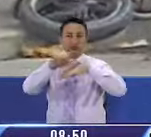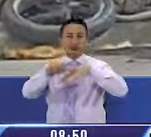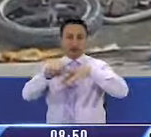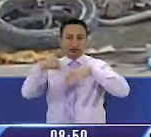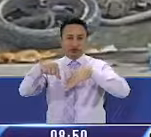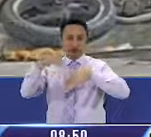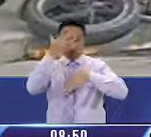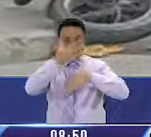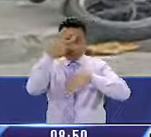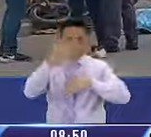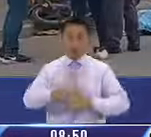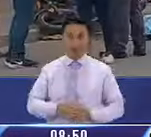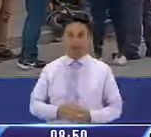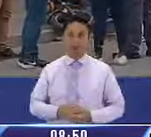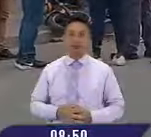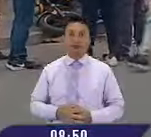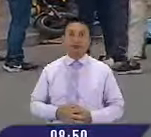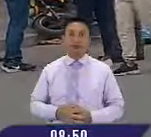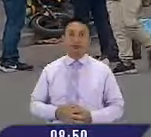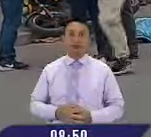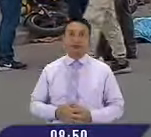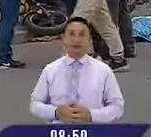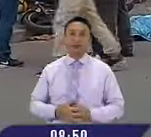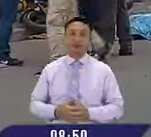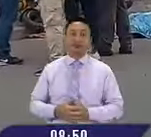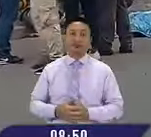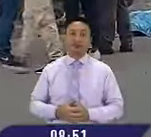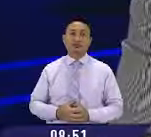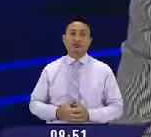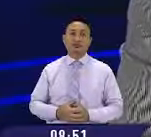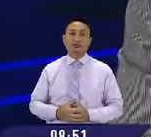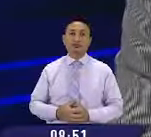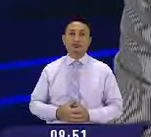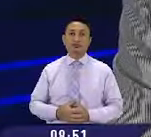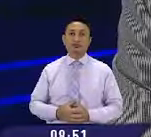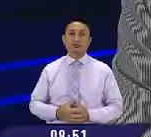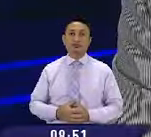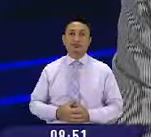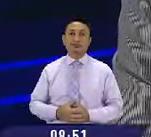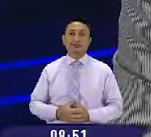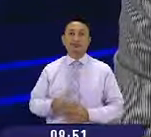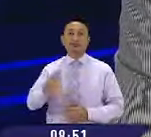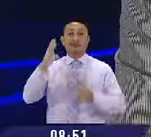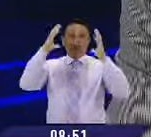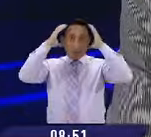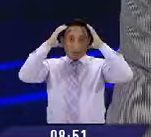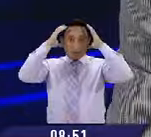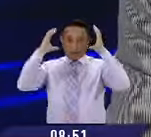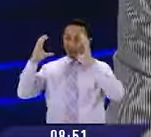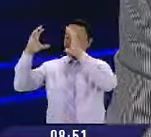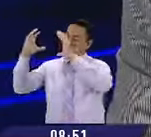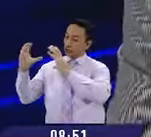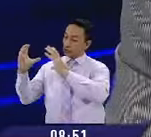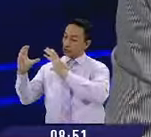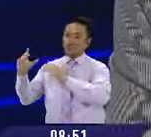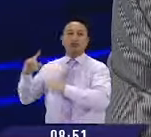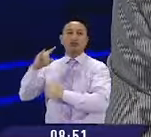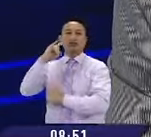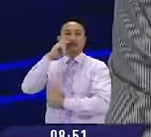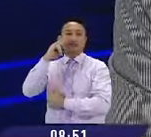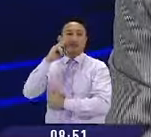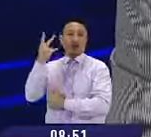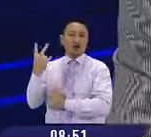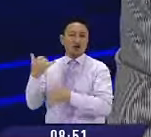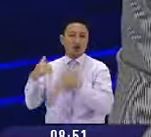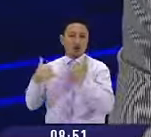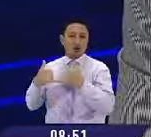ciudad de Esmeraldas. Informó Edwin Benalcázar. Un cráneo humano fue encontrado por dos niños mientras